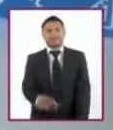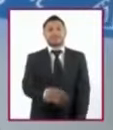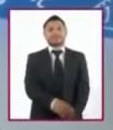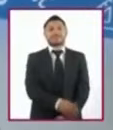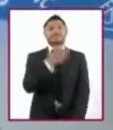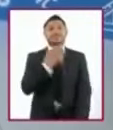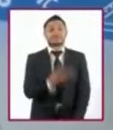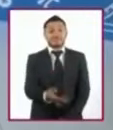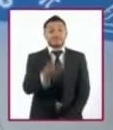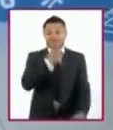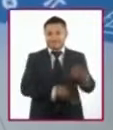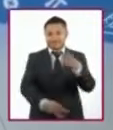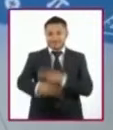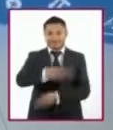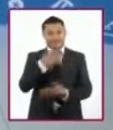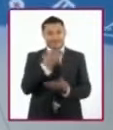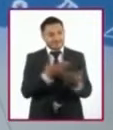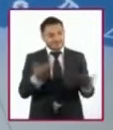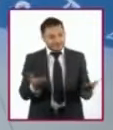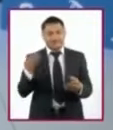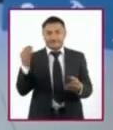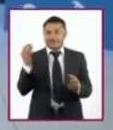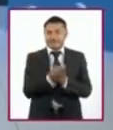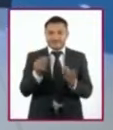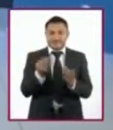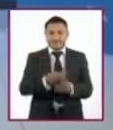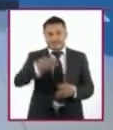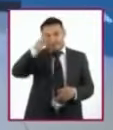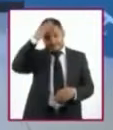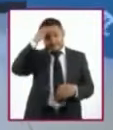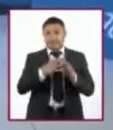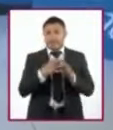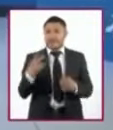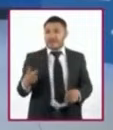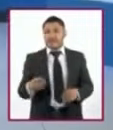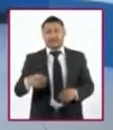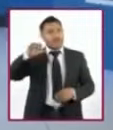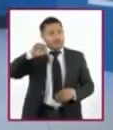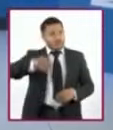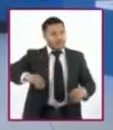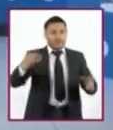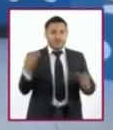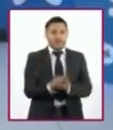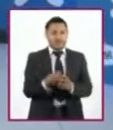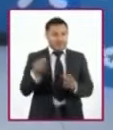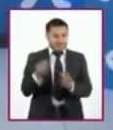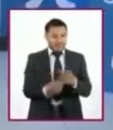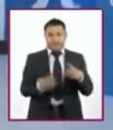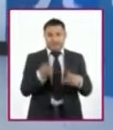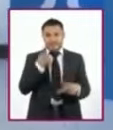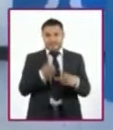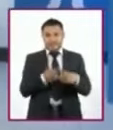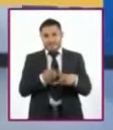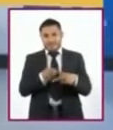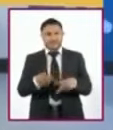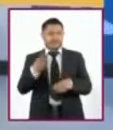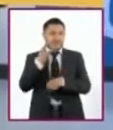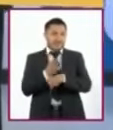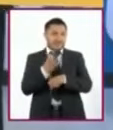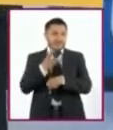Bienvenidas y bienvenidos a una sesión más de Aprende en Casa 2. Esta es la sesión de matemáticas del tercer grado de